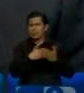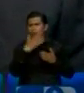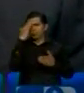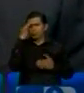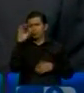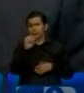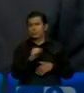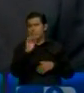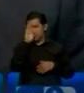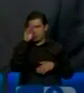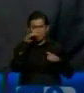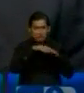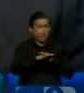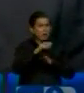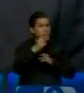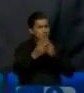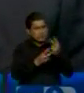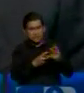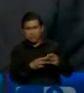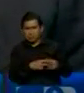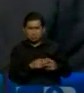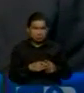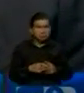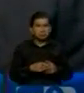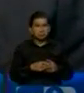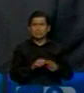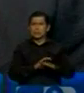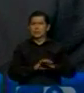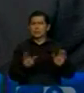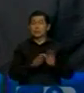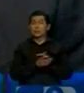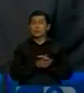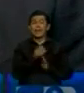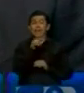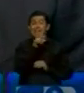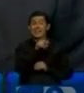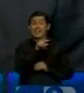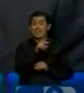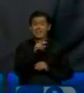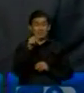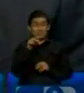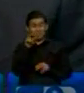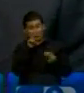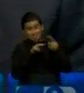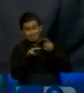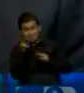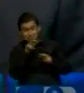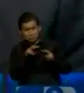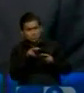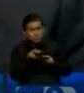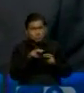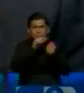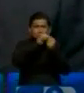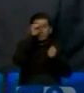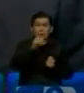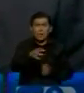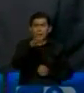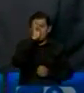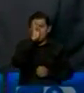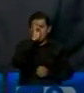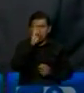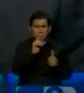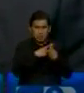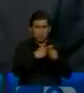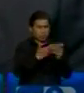realizamos inspecciones de control. Esas inspecciones de control pueden terminar, uno, en la validación de toda la información que me